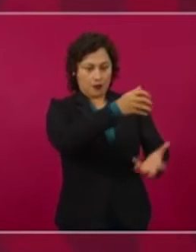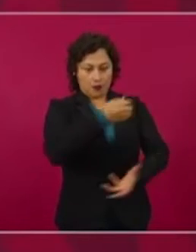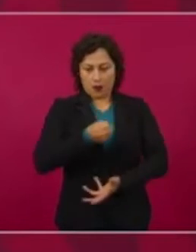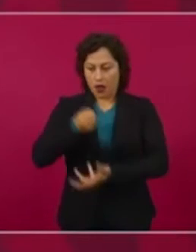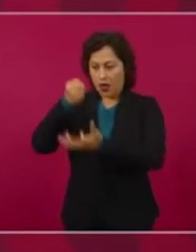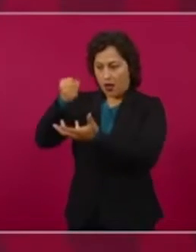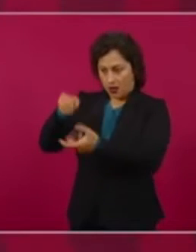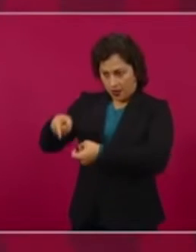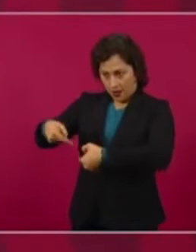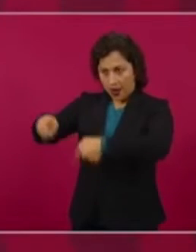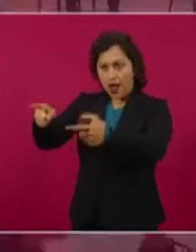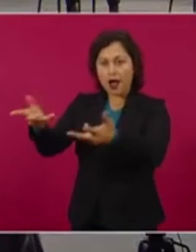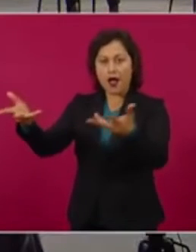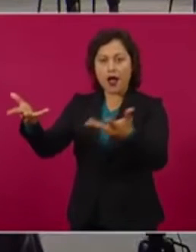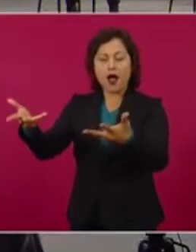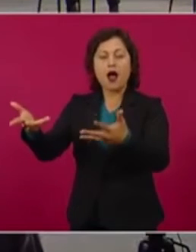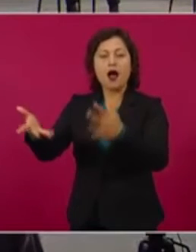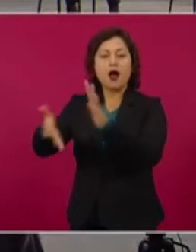Y así